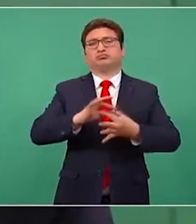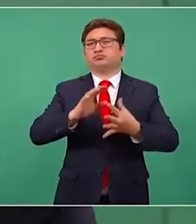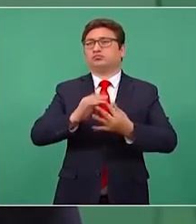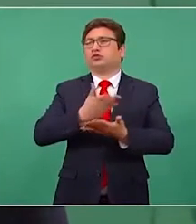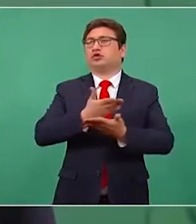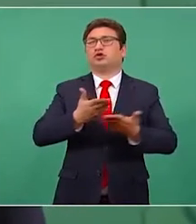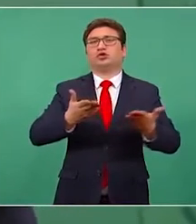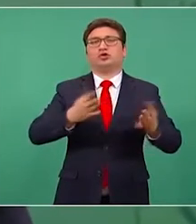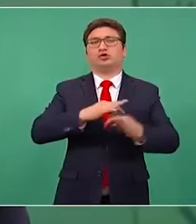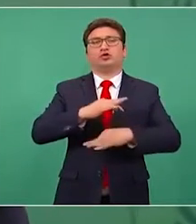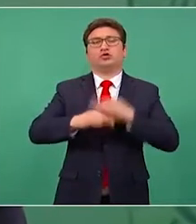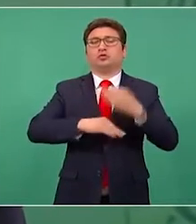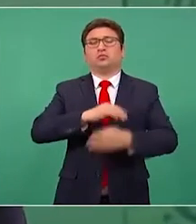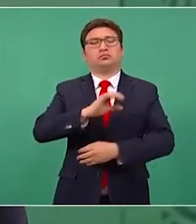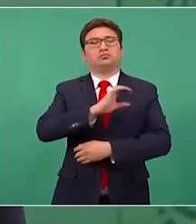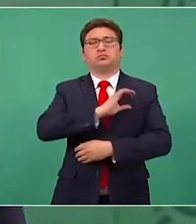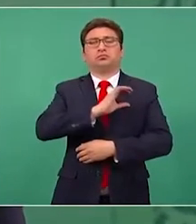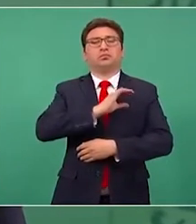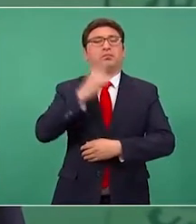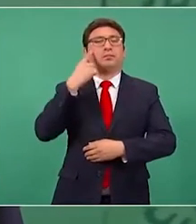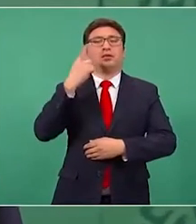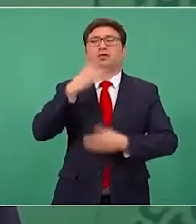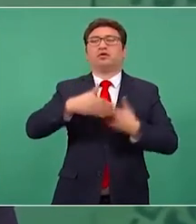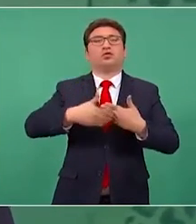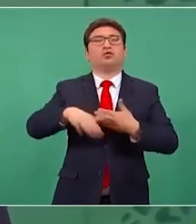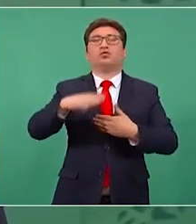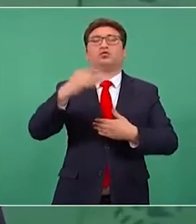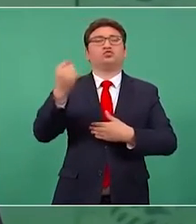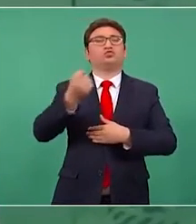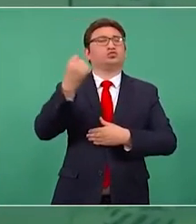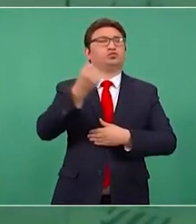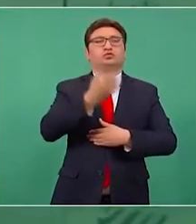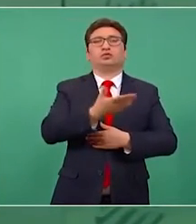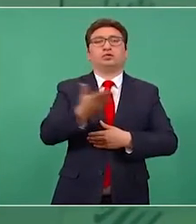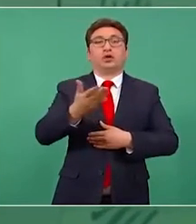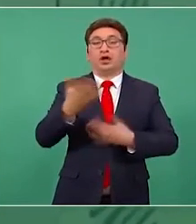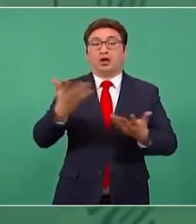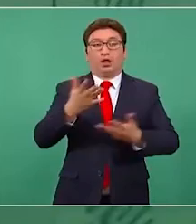para no desear que le vaya mal a nadie, porque no voy a poder hacer